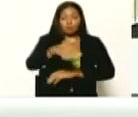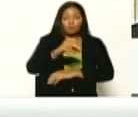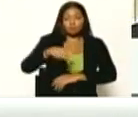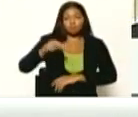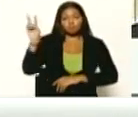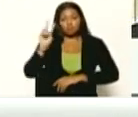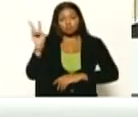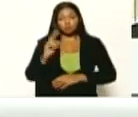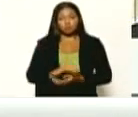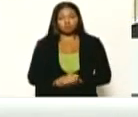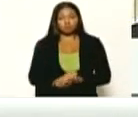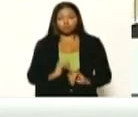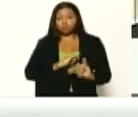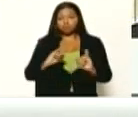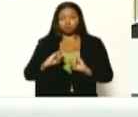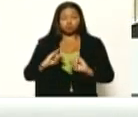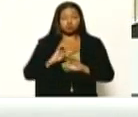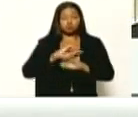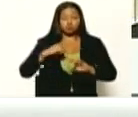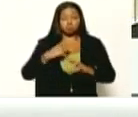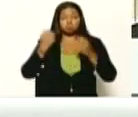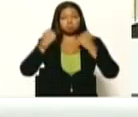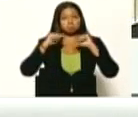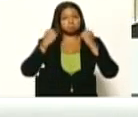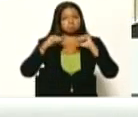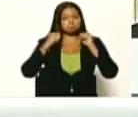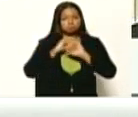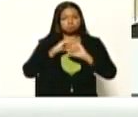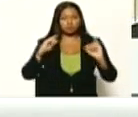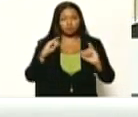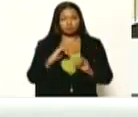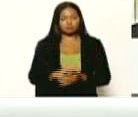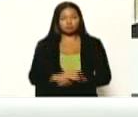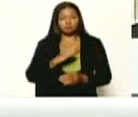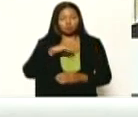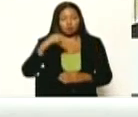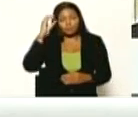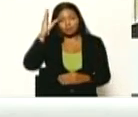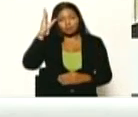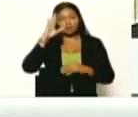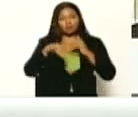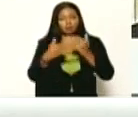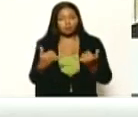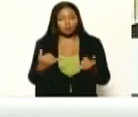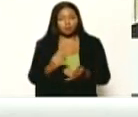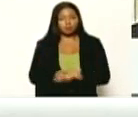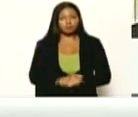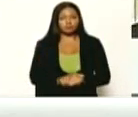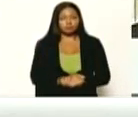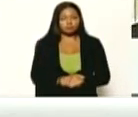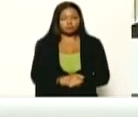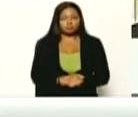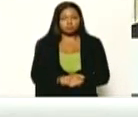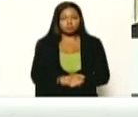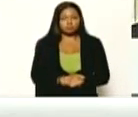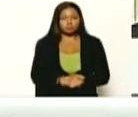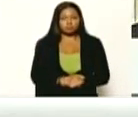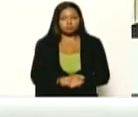Venezuela. Ya estamos preparando las capacidades para que